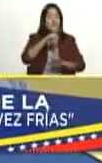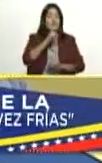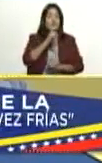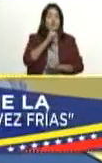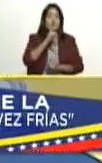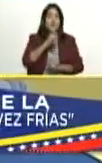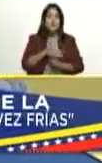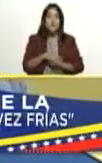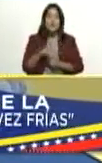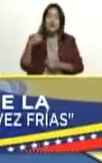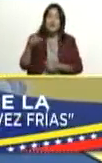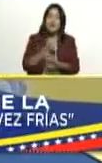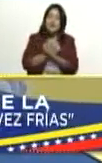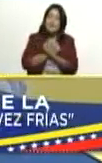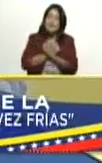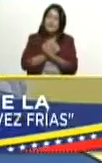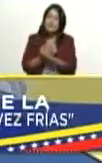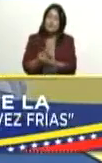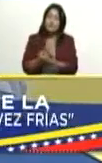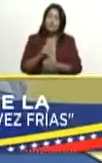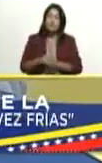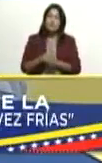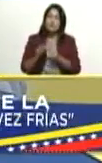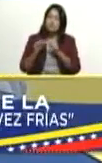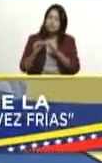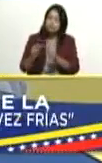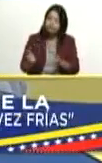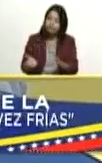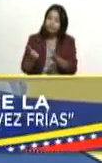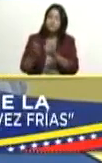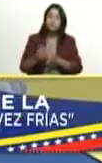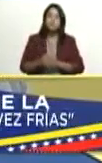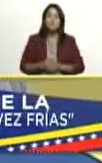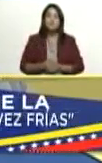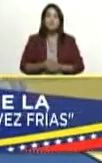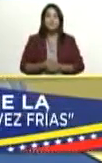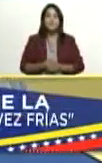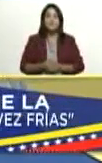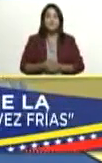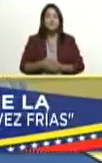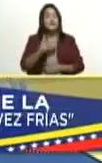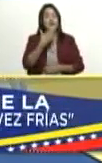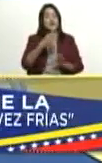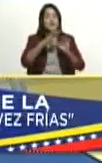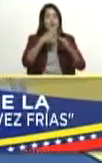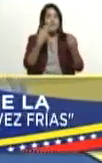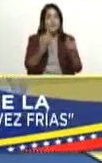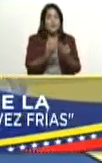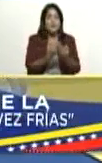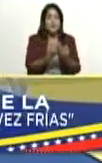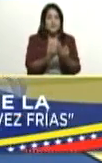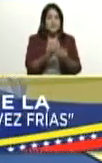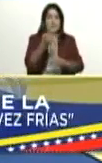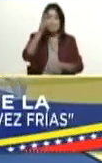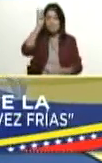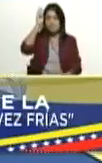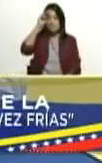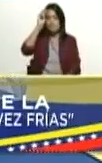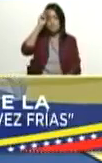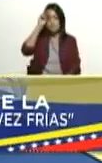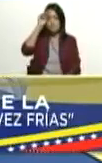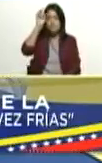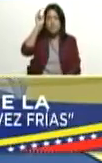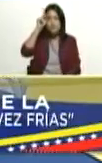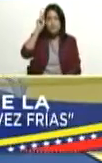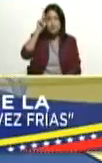Su amor y su bondad no tienen fin. Gracias a nuestros familiares, docentes,